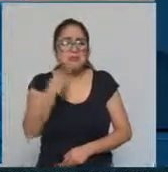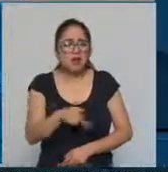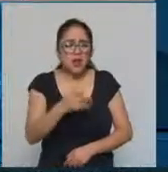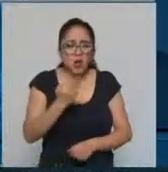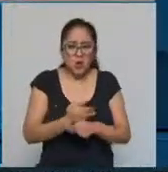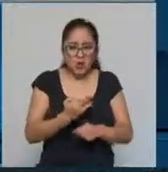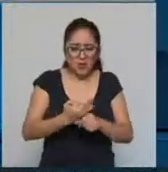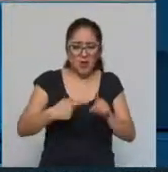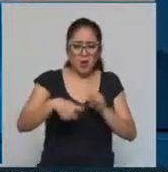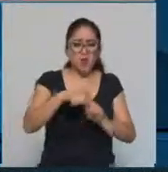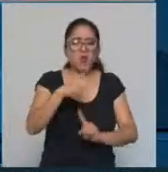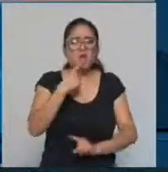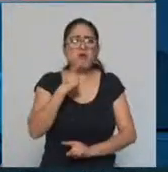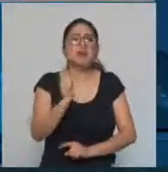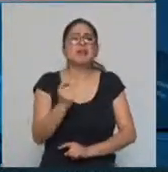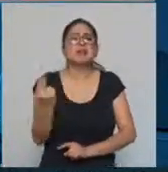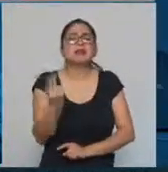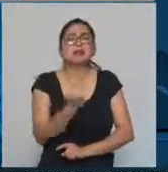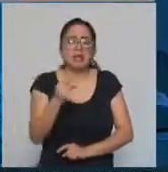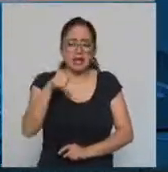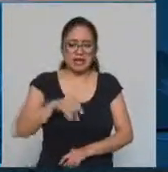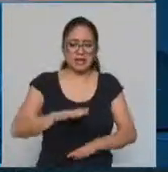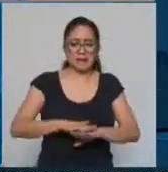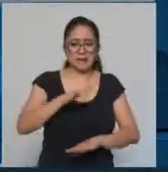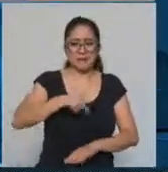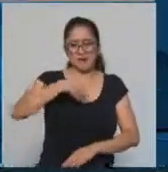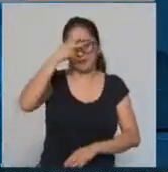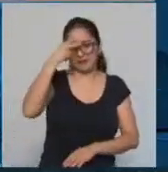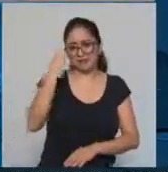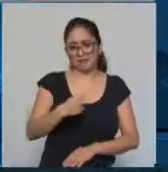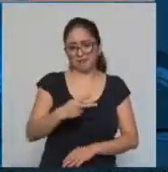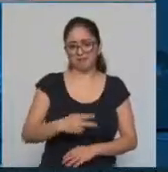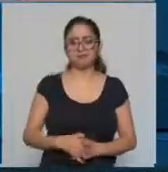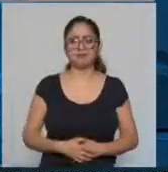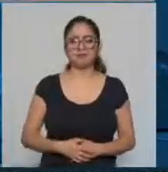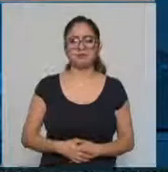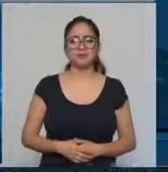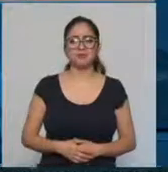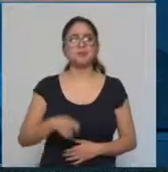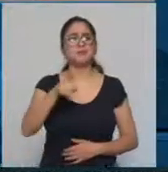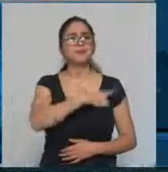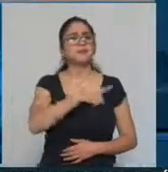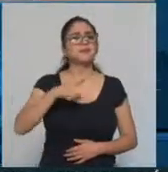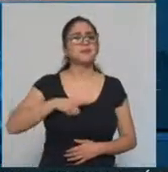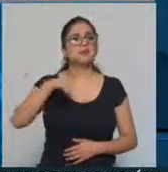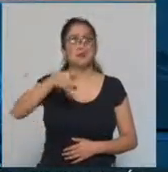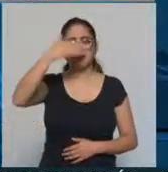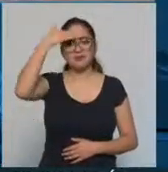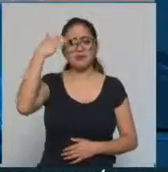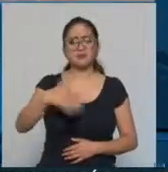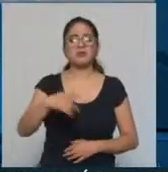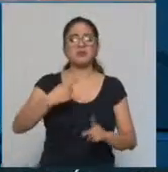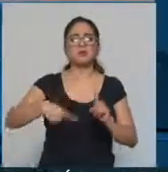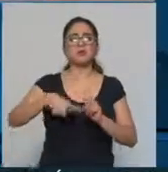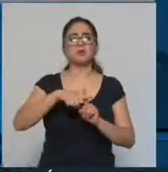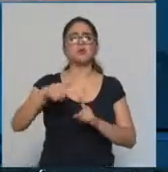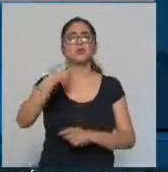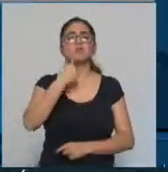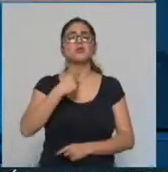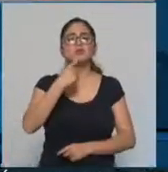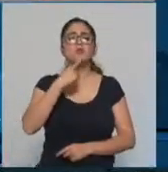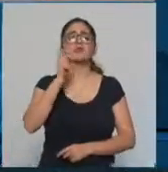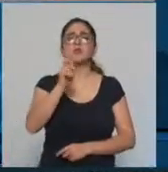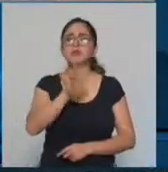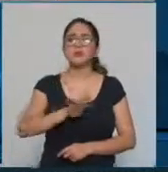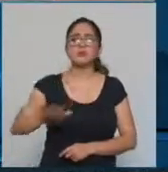estos momentos, sobre todo aquí en nuestro país, Isaac? Es importante destacar el hecho de que la Cruz Roja es un movimiento de carácter